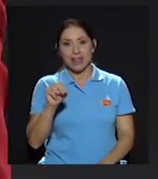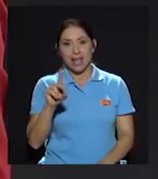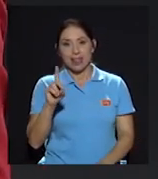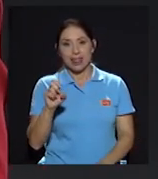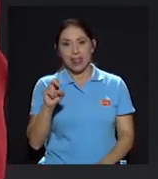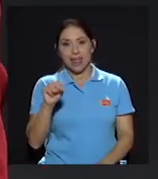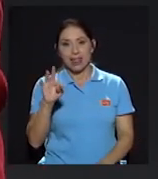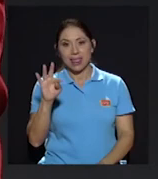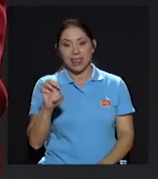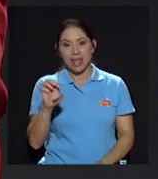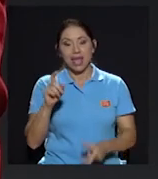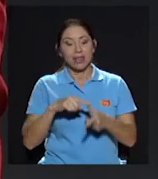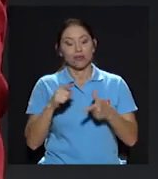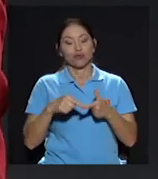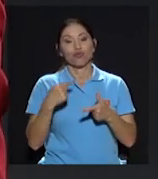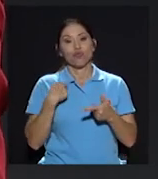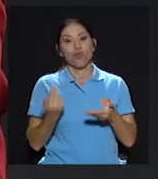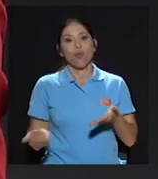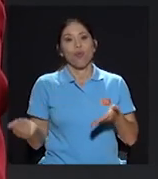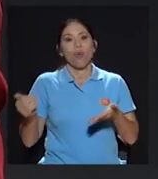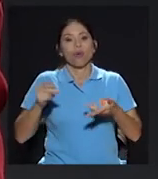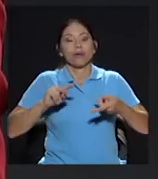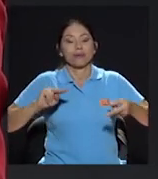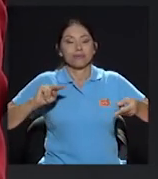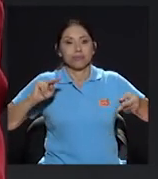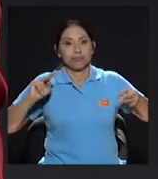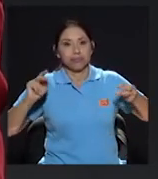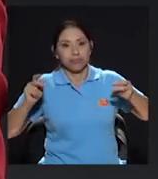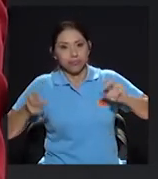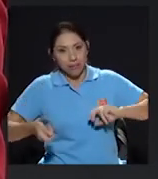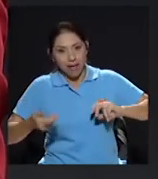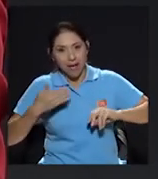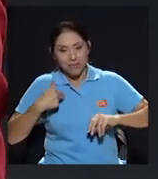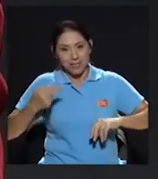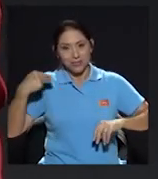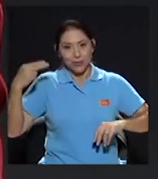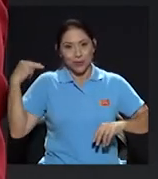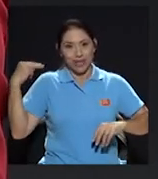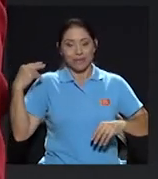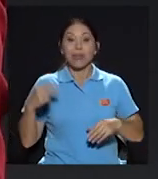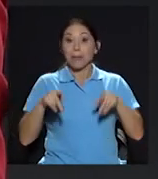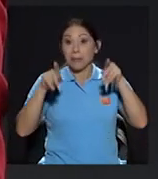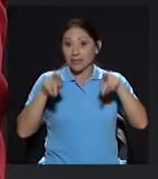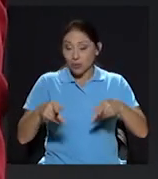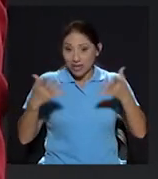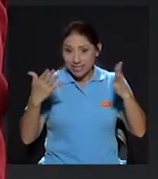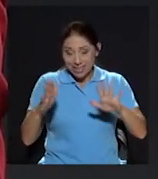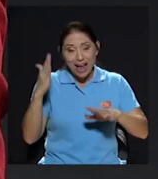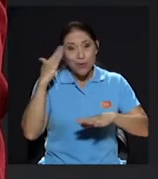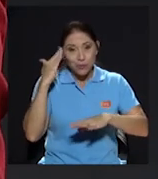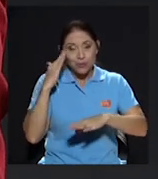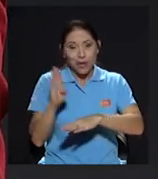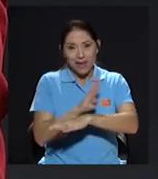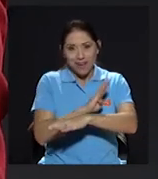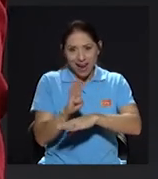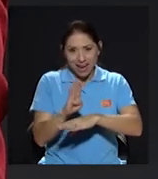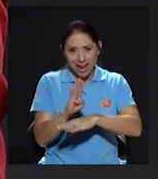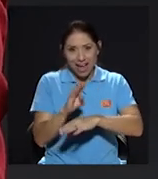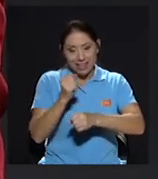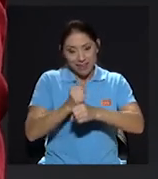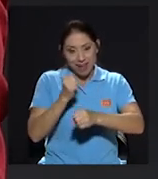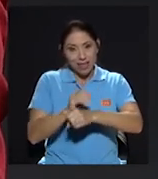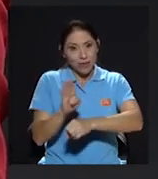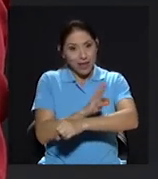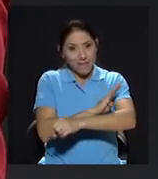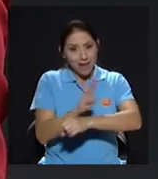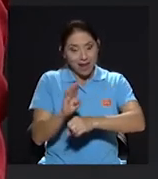toda mi historia verdad y entonces alguien que conocido de la banca que estuvo en la banca por 20 años en el